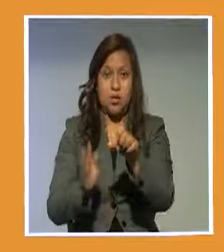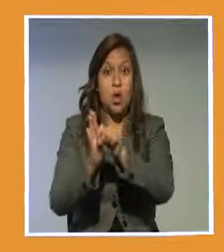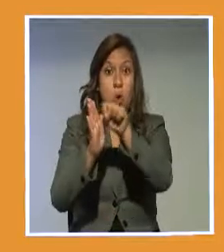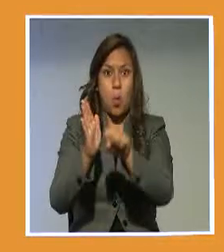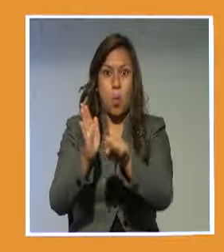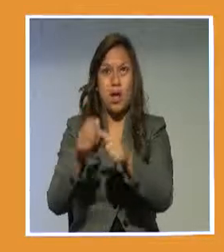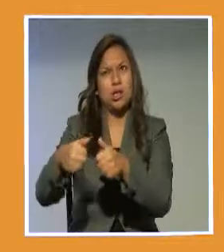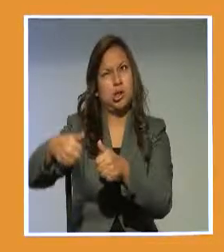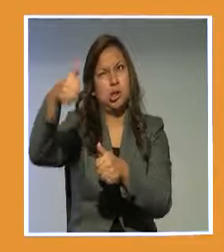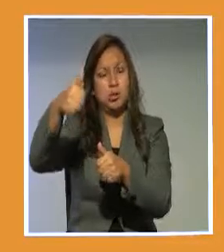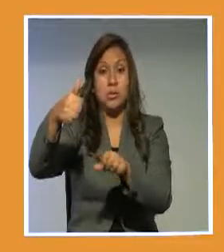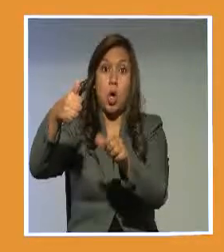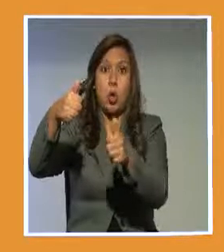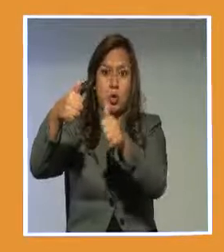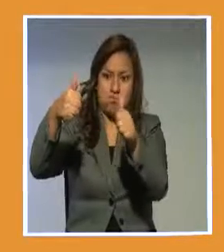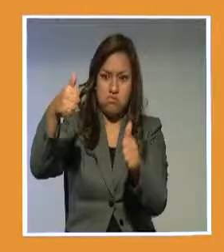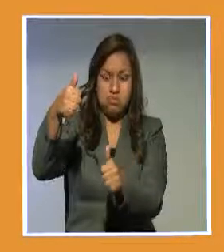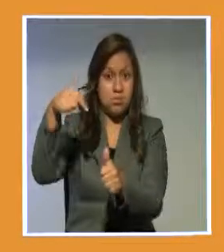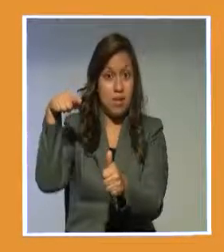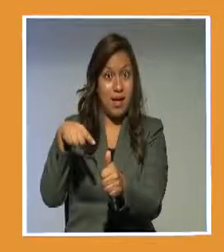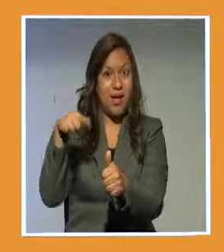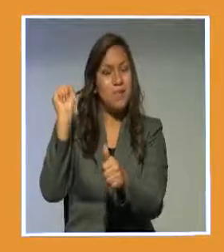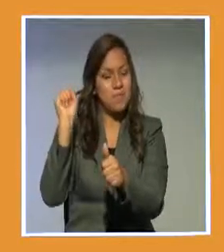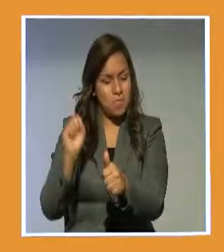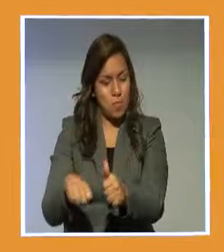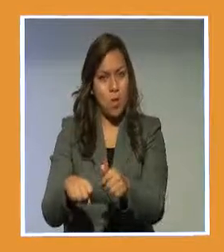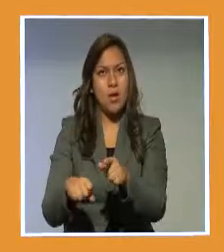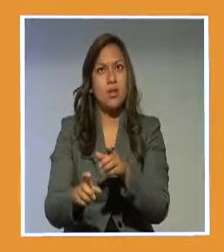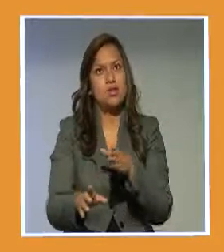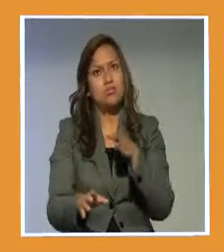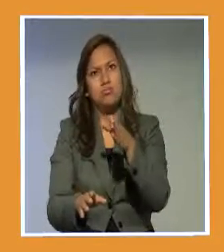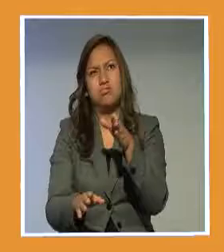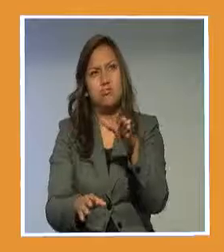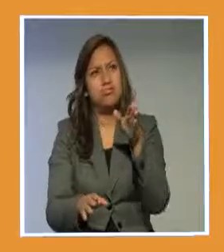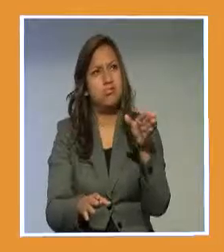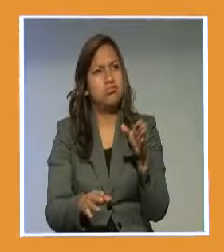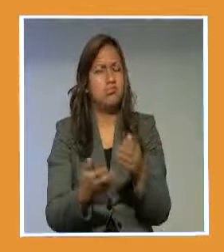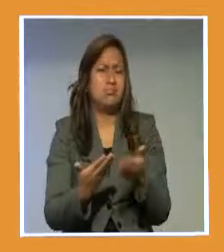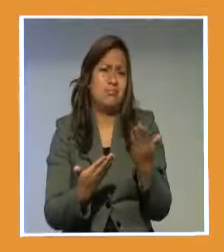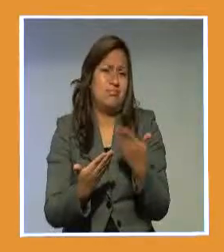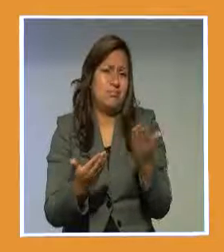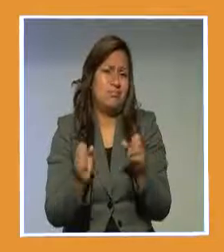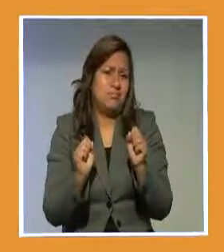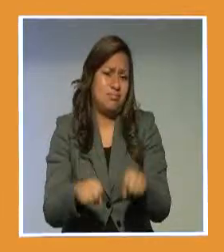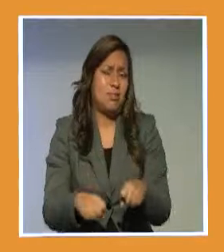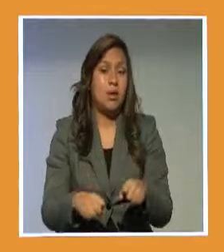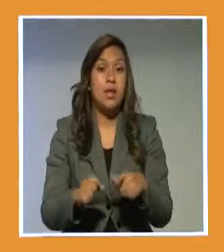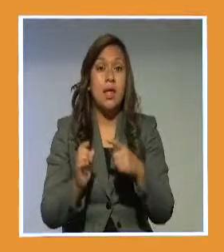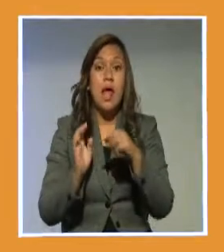con esto en el registro civil, pues bueno, los ciudadanos y ciudadanas ya pueden encontrar la norma en la publicación